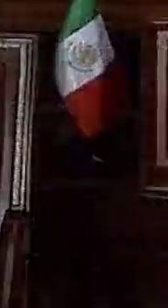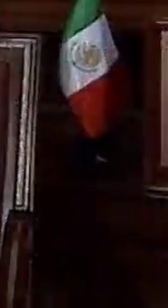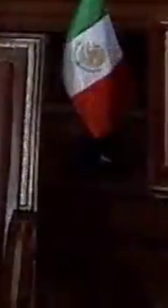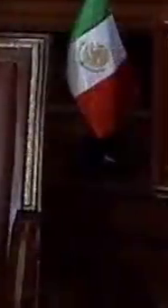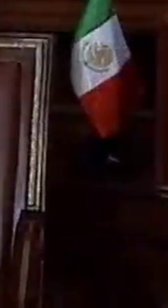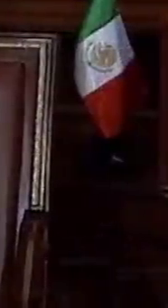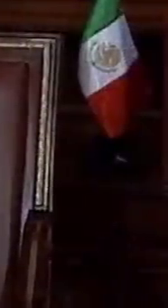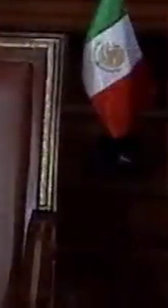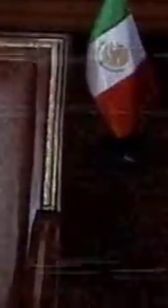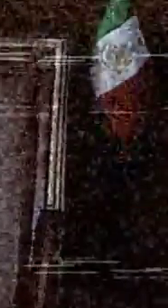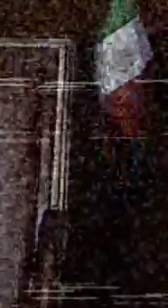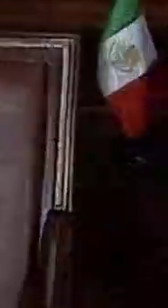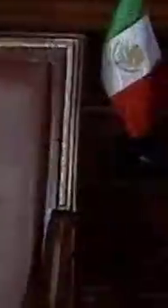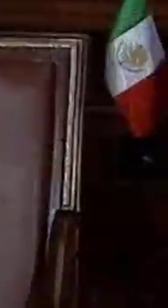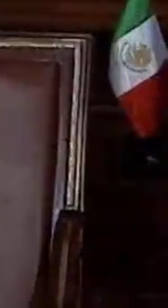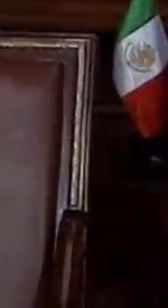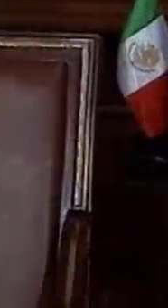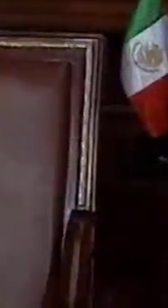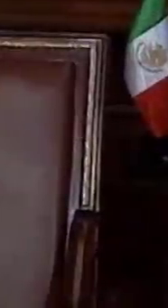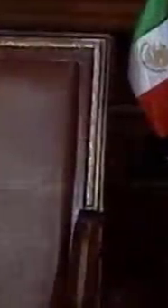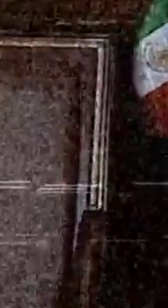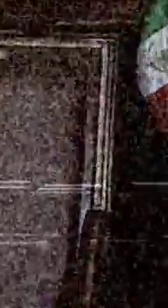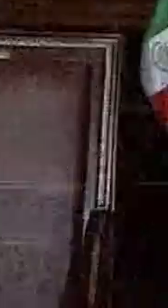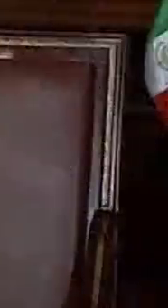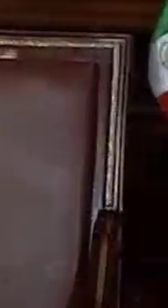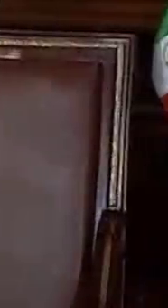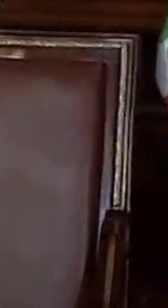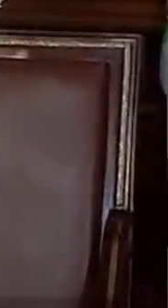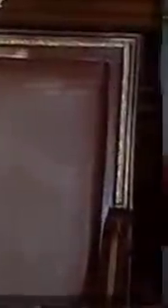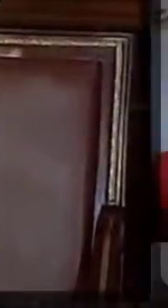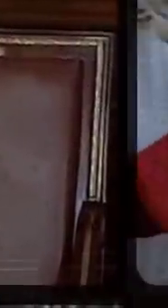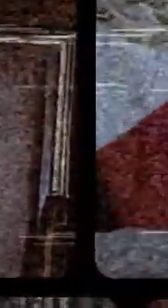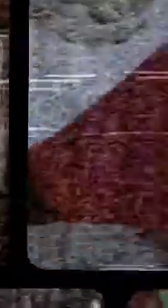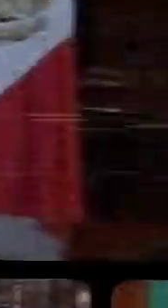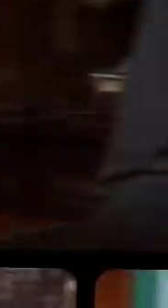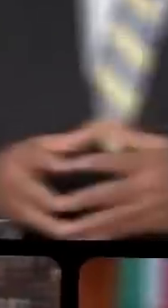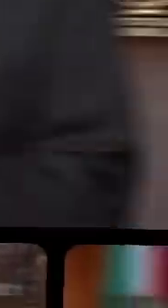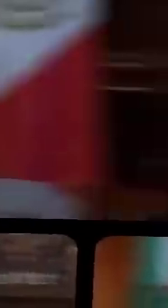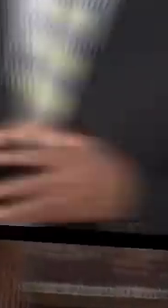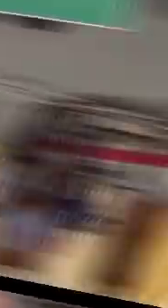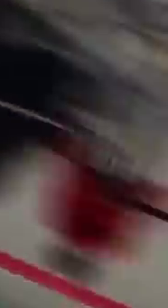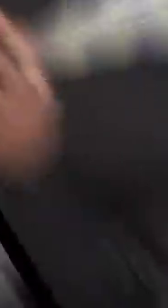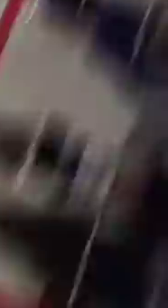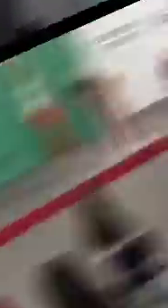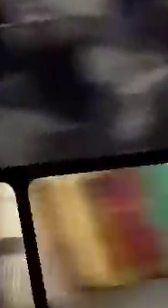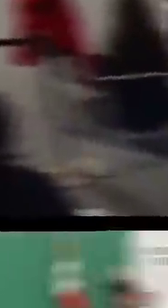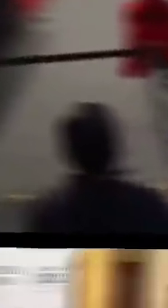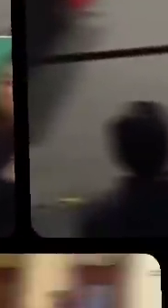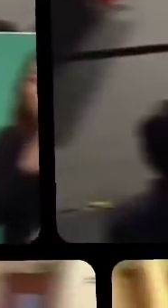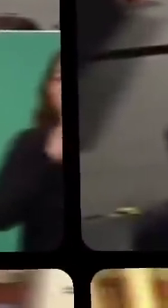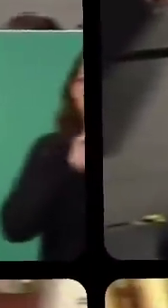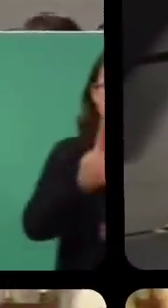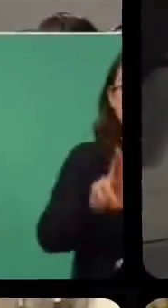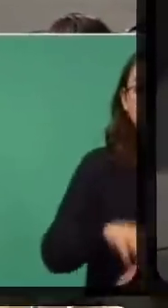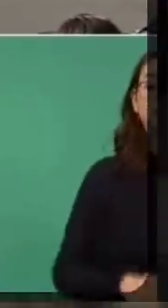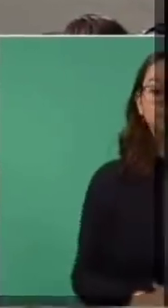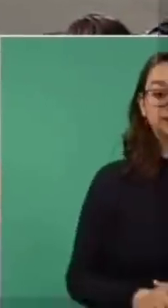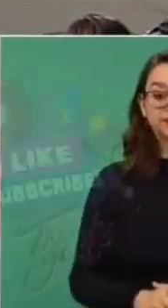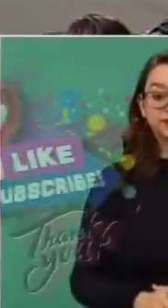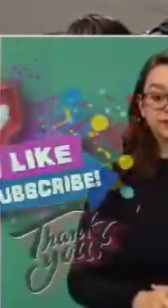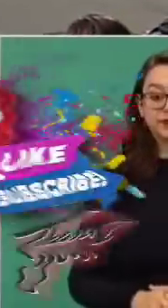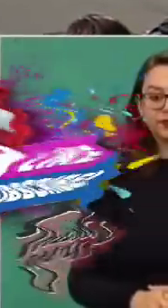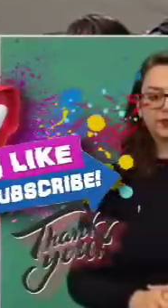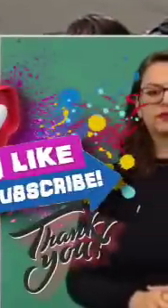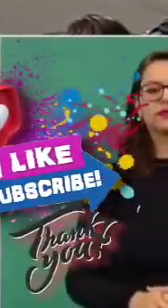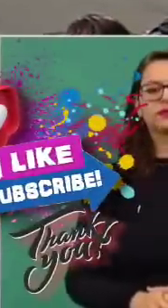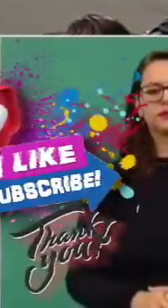¿no? Vamos a escuchar un poquito a López Obrador cómo respondía a este periodista, ¿no? Un poco en